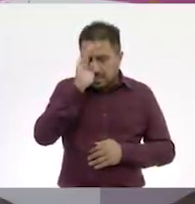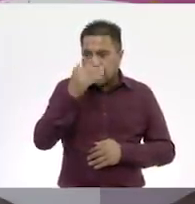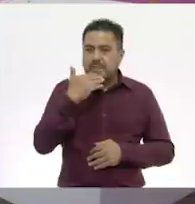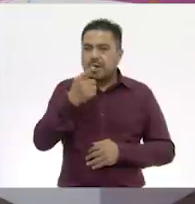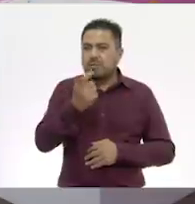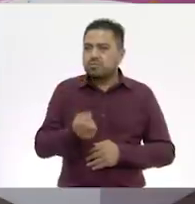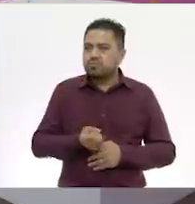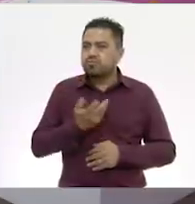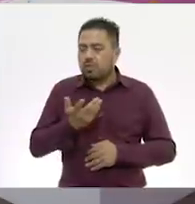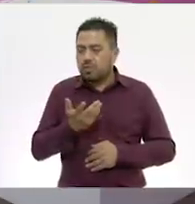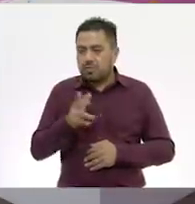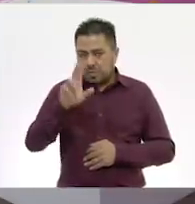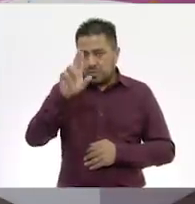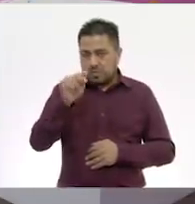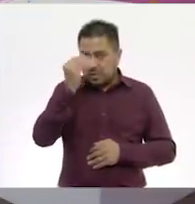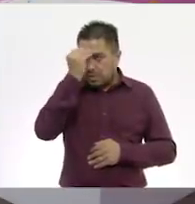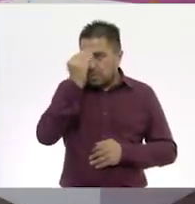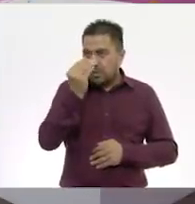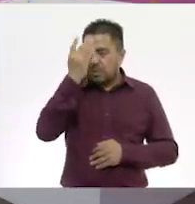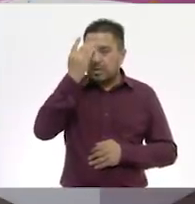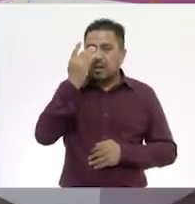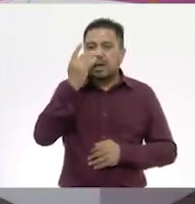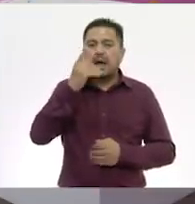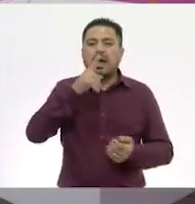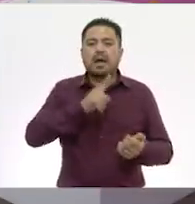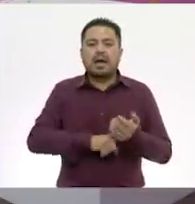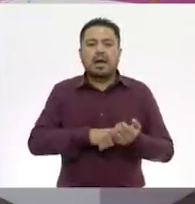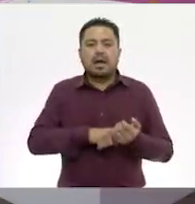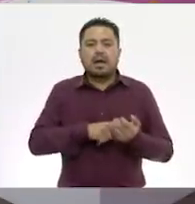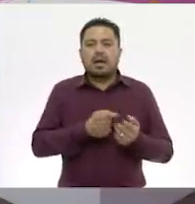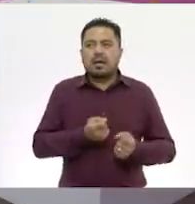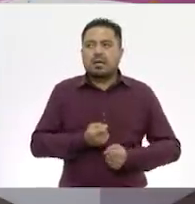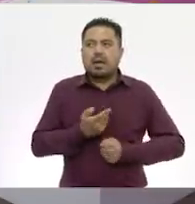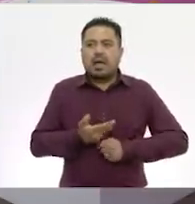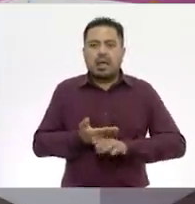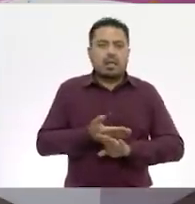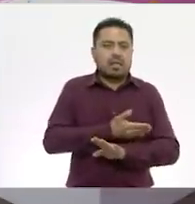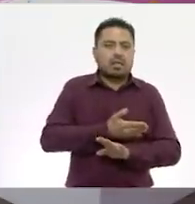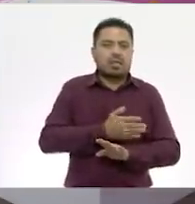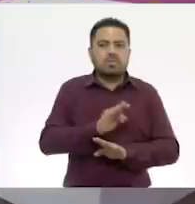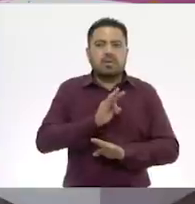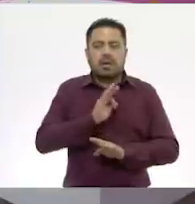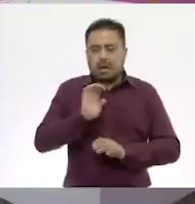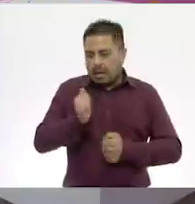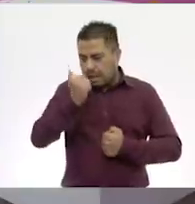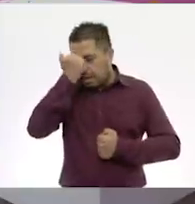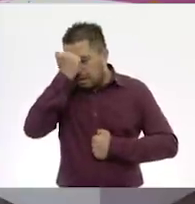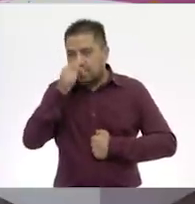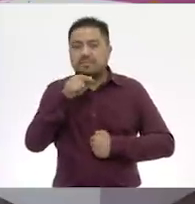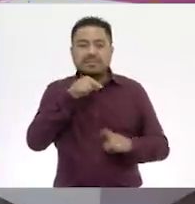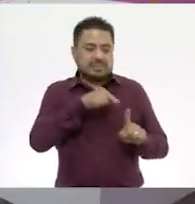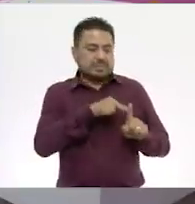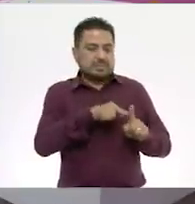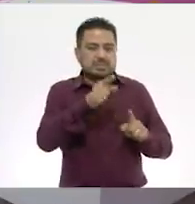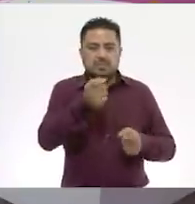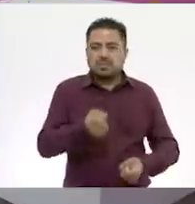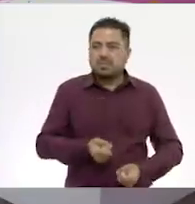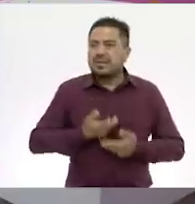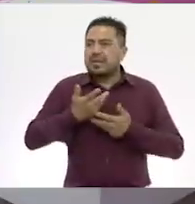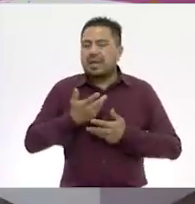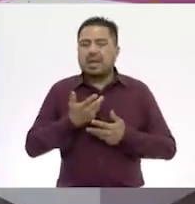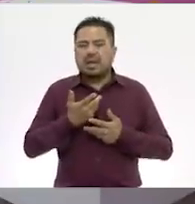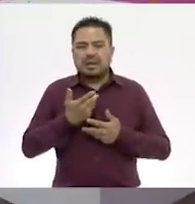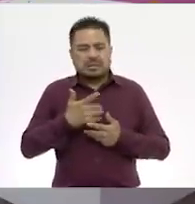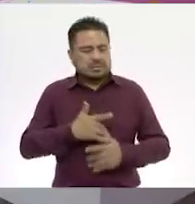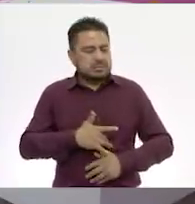vas a decir, no se te olvide que el pez por la boca muere? Estas expresiones que a